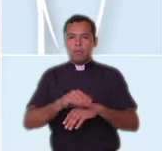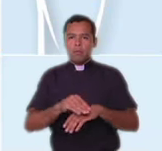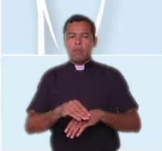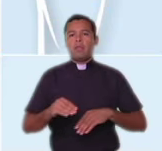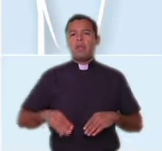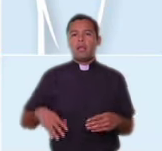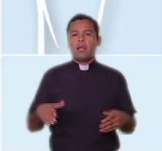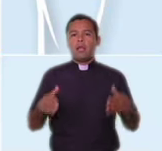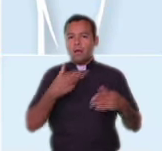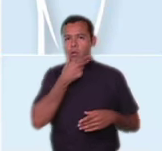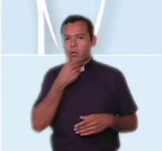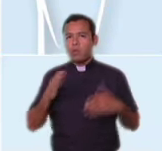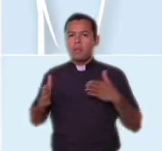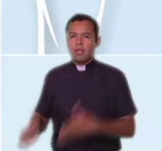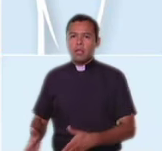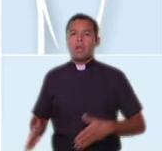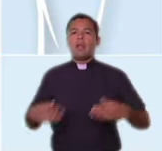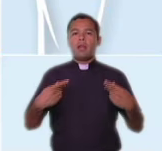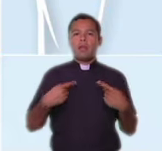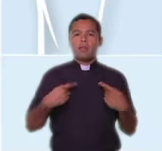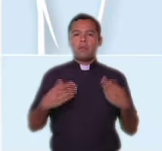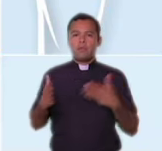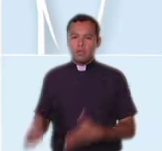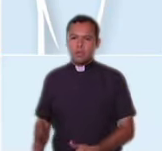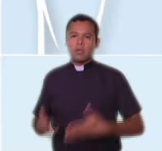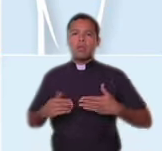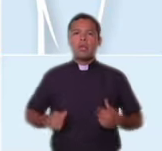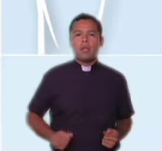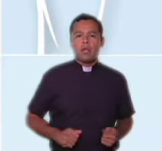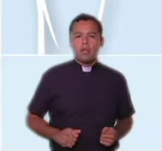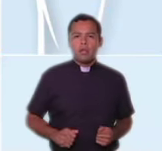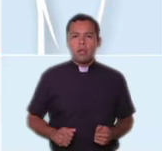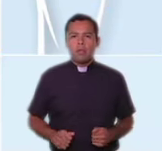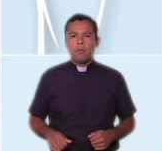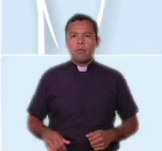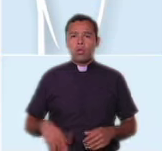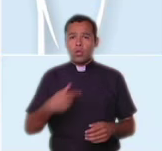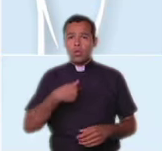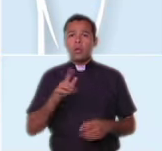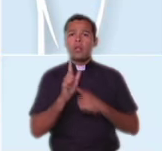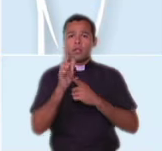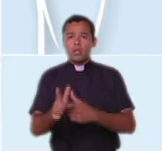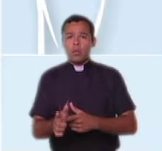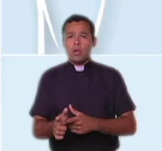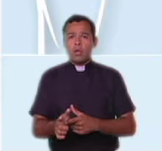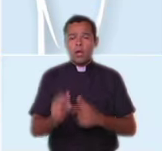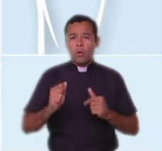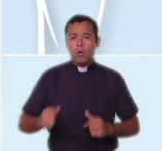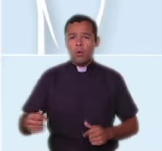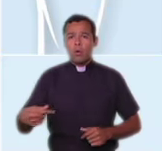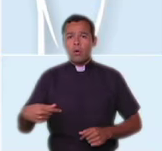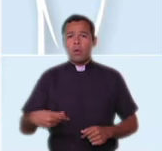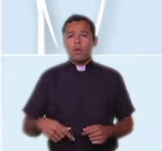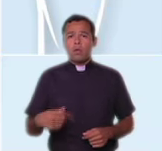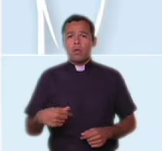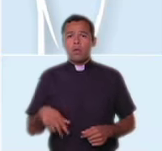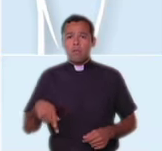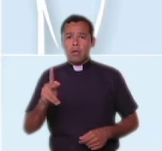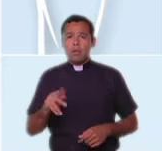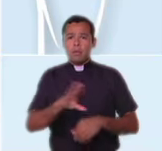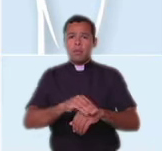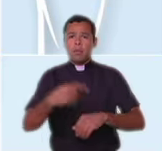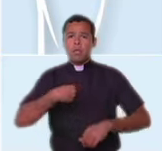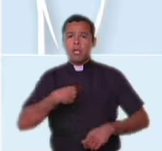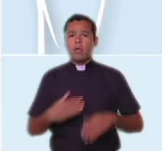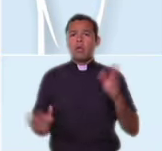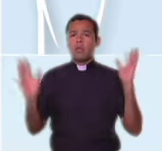reino de Dios. Otro le dijo, te seguiré, Señor, pero déjame primero despedirme de mi familia. Jesús le contestó,